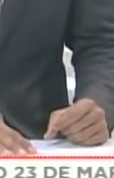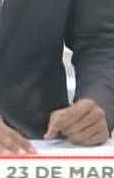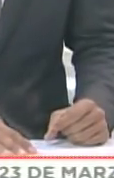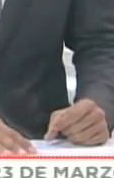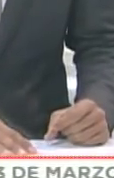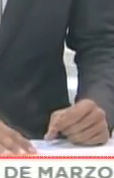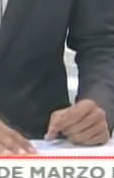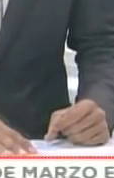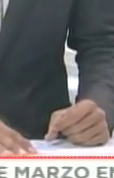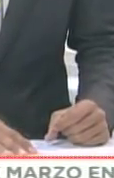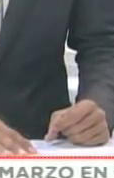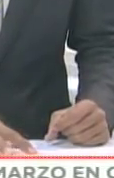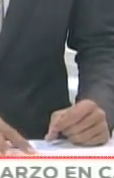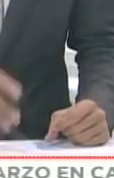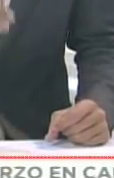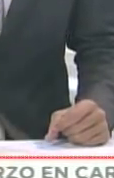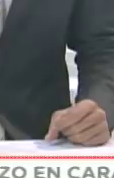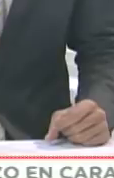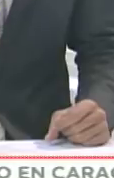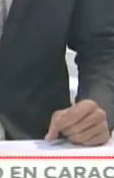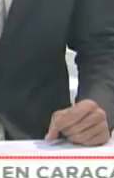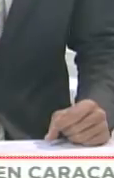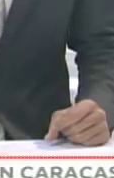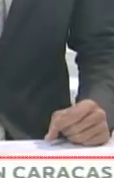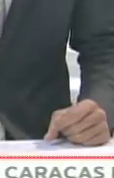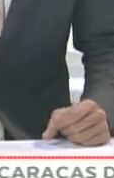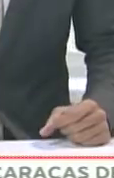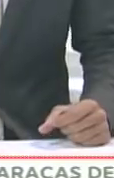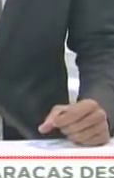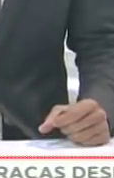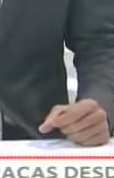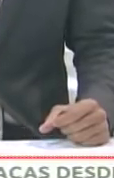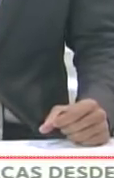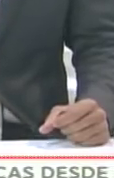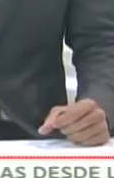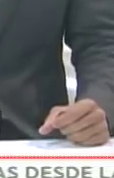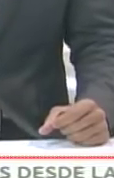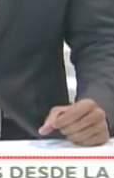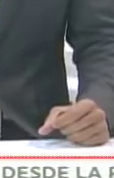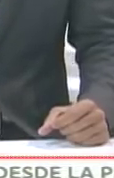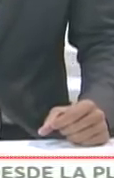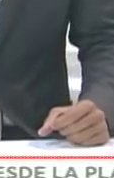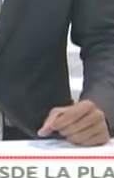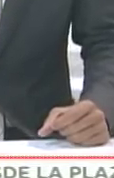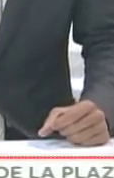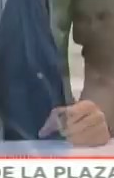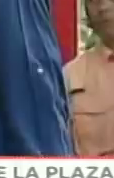en el Parque Ezequiel Zamora, en el centro de Caracas. Yarisol Quintero con los detalles. Adelante, Yarisol. Feliz tarde.